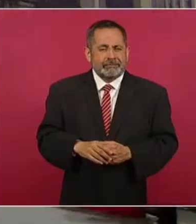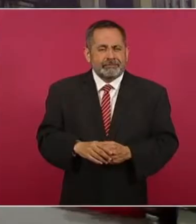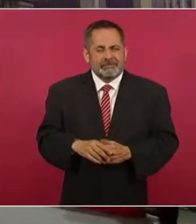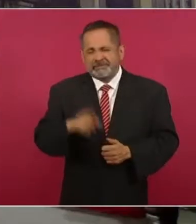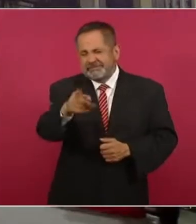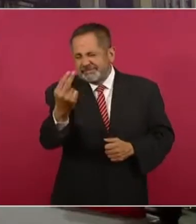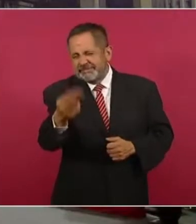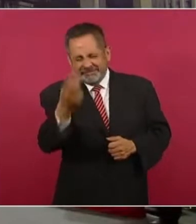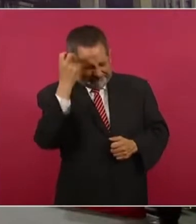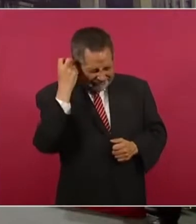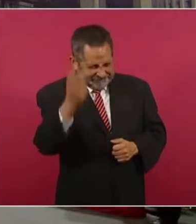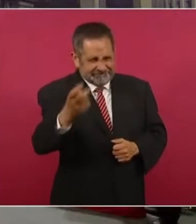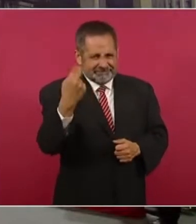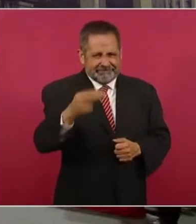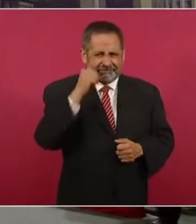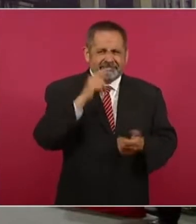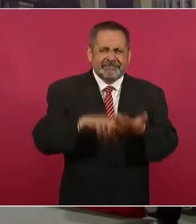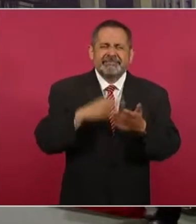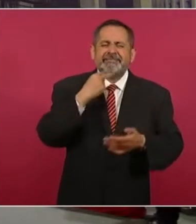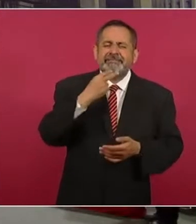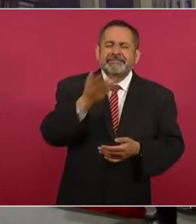Eso. A ver, párate.